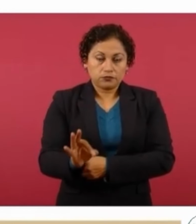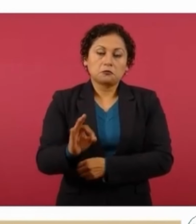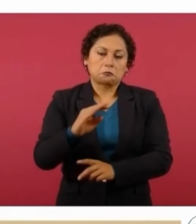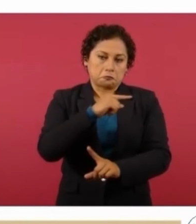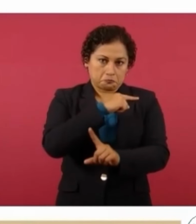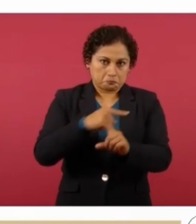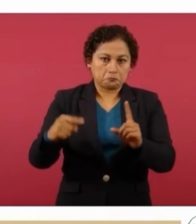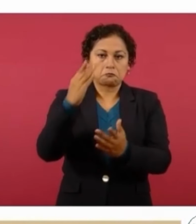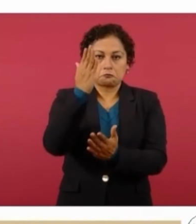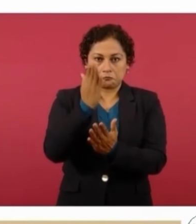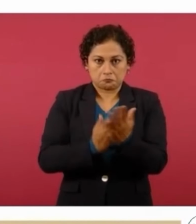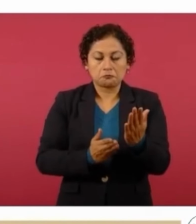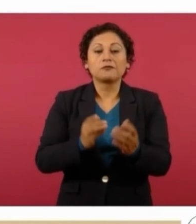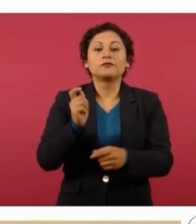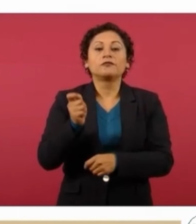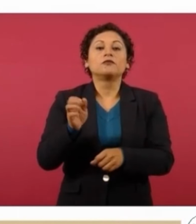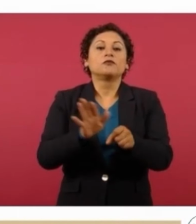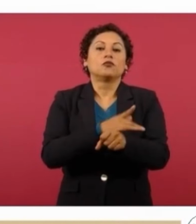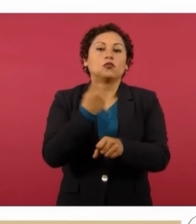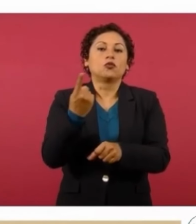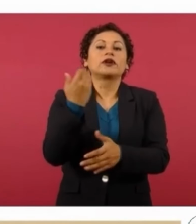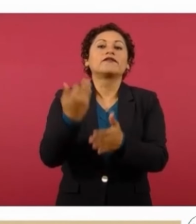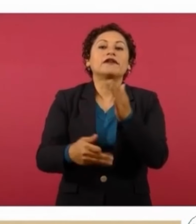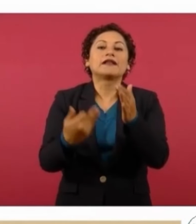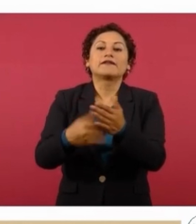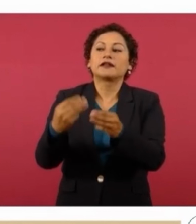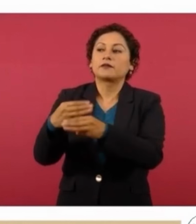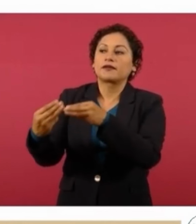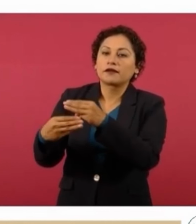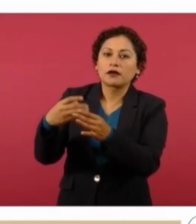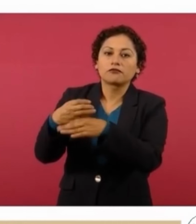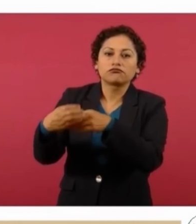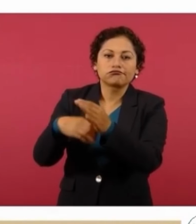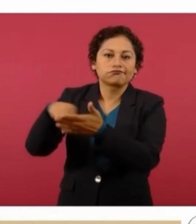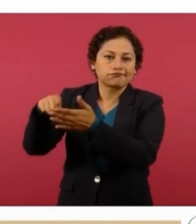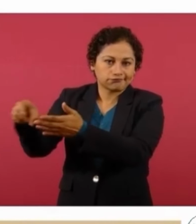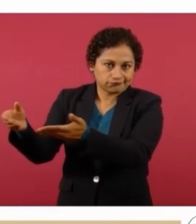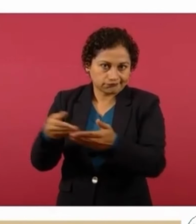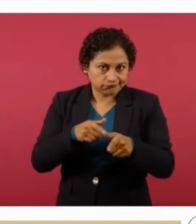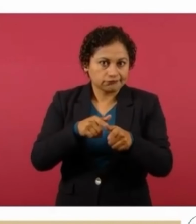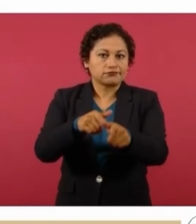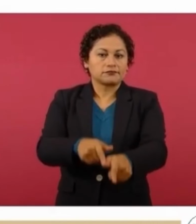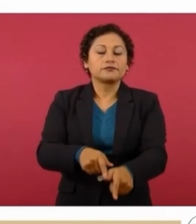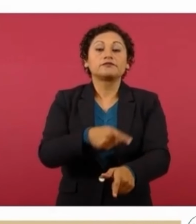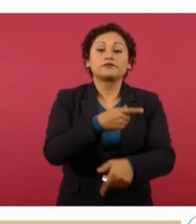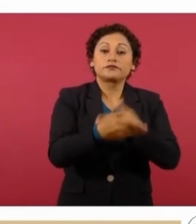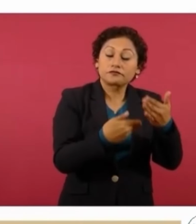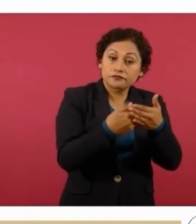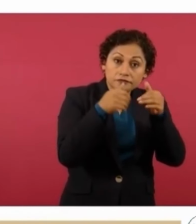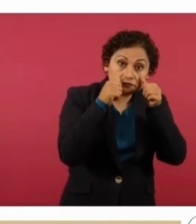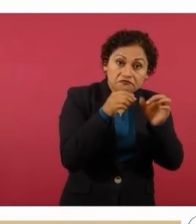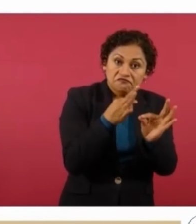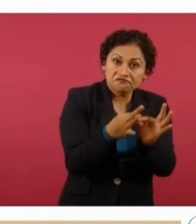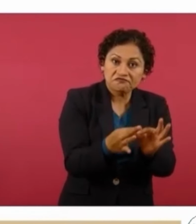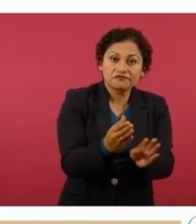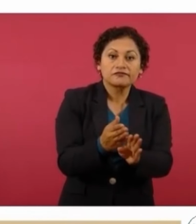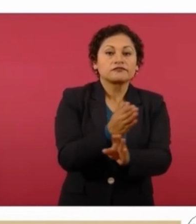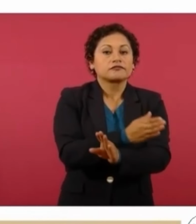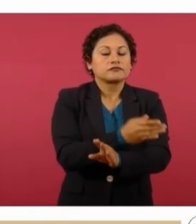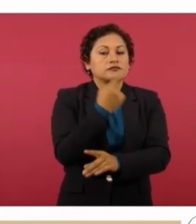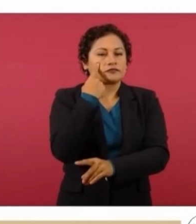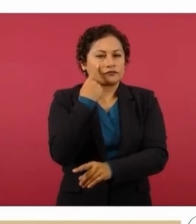mitad, sobre todo por las adquisiciones de equipamiento. Y en la productividad sí hemos tenido unos incrementos importantes, por ejemplo, en la de